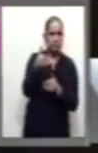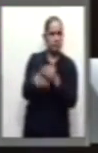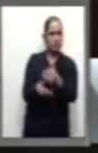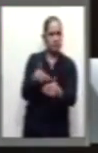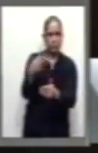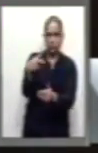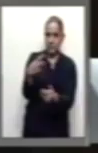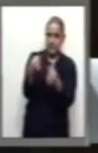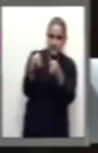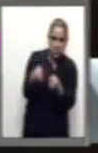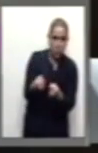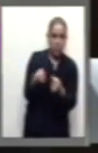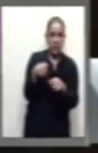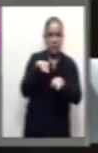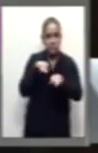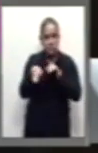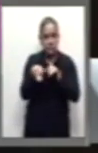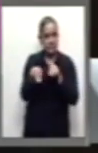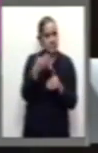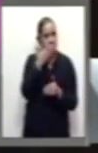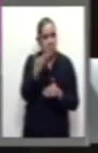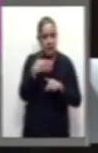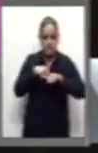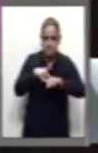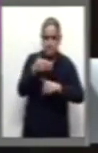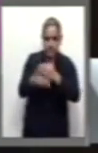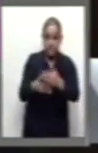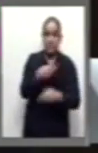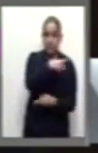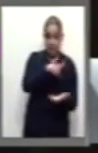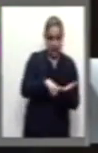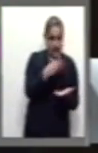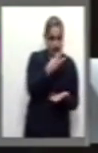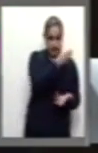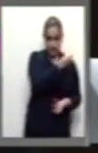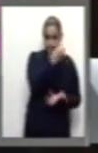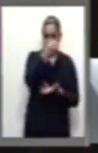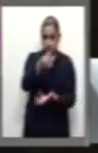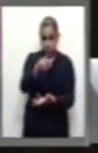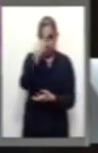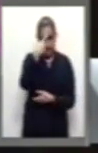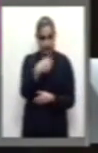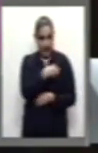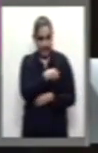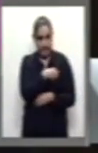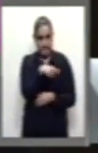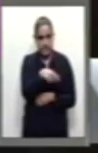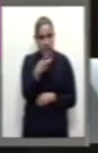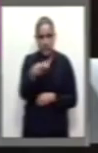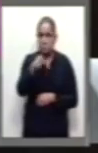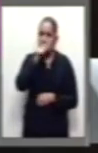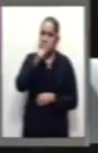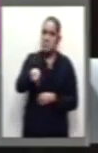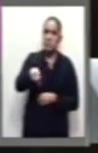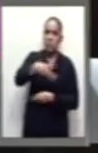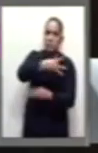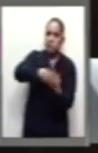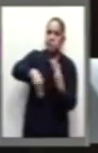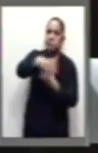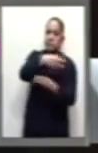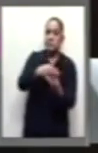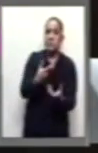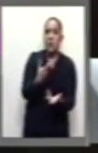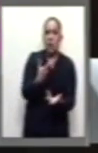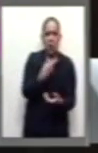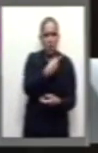ocasión, el Fondo de Capitalidad se reduce más que el primer año que se ejerció, precisamente el año en